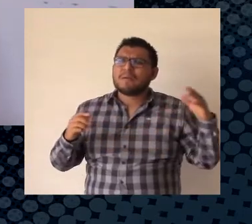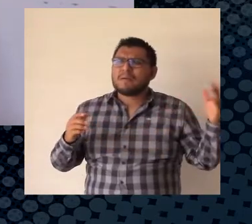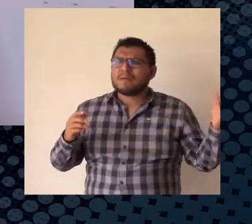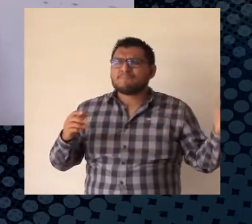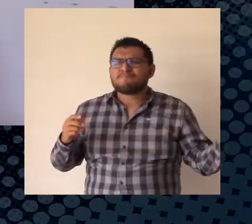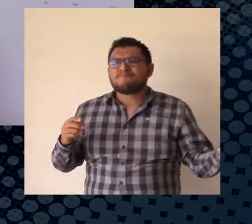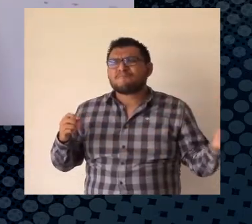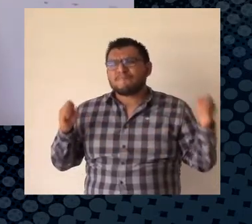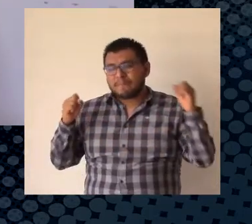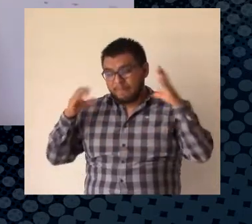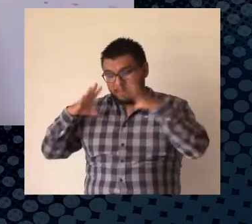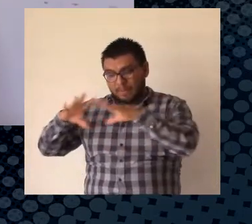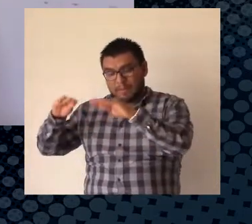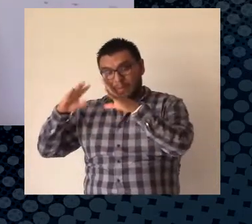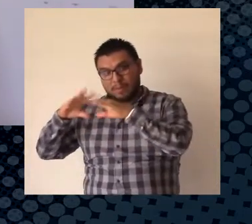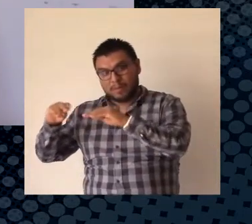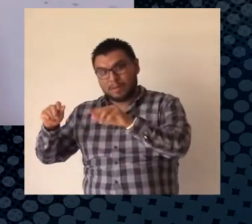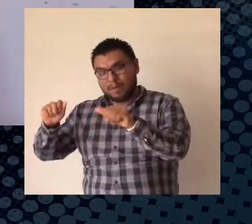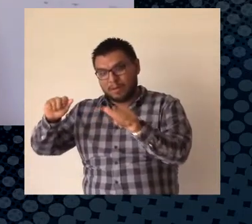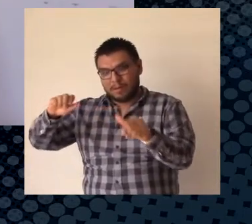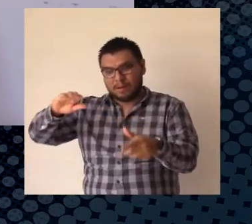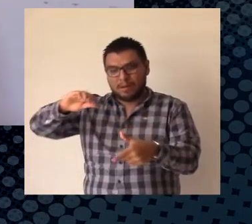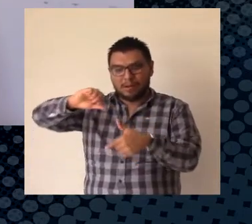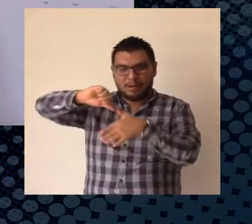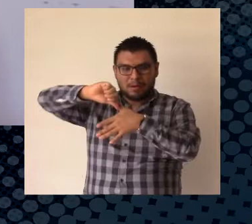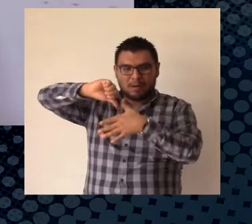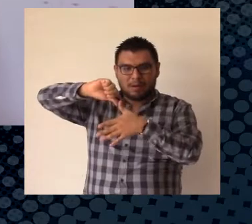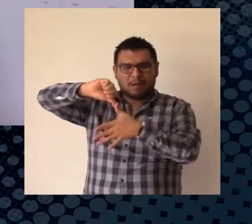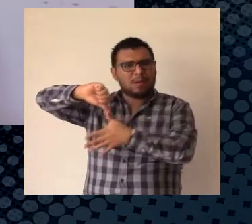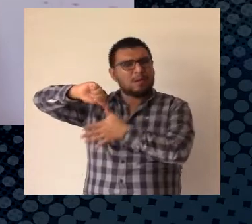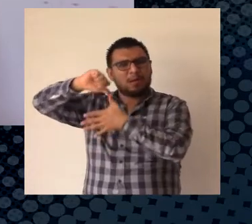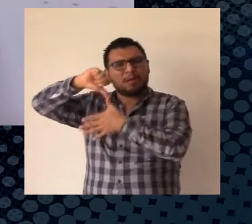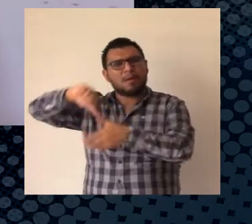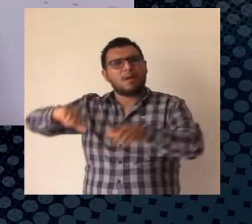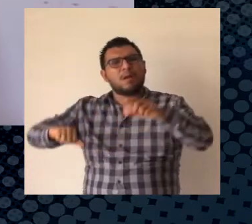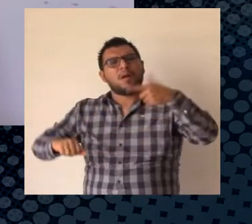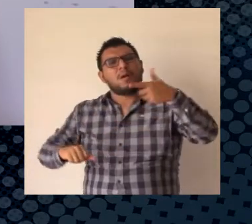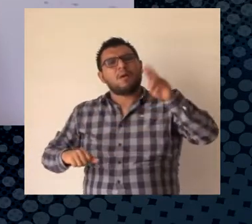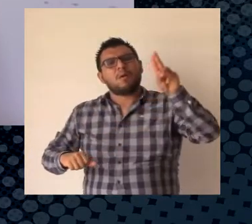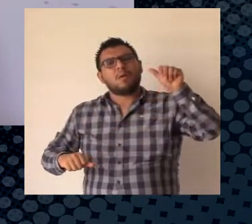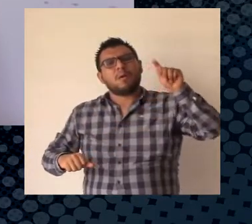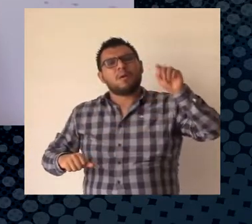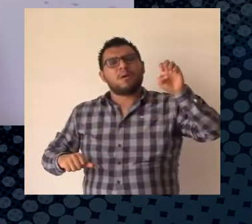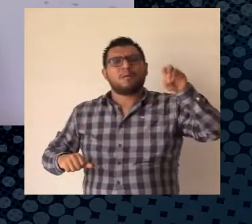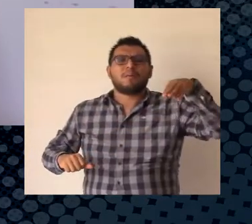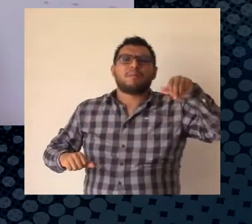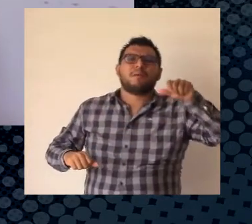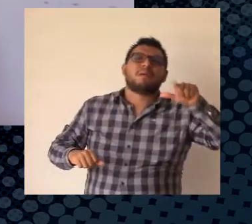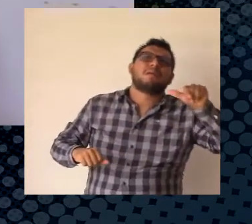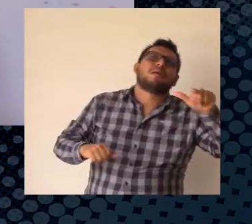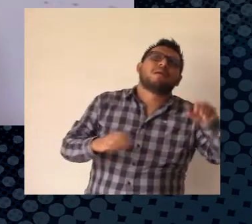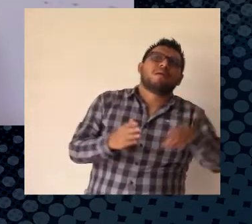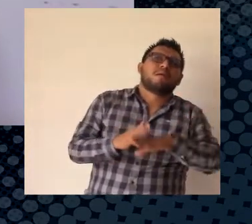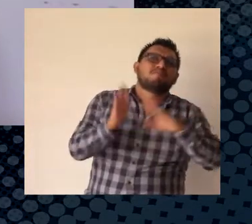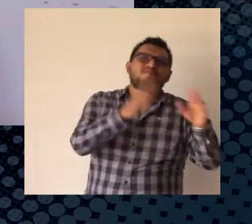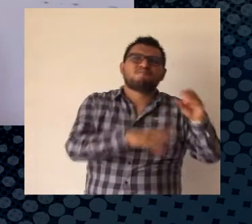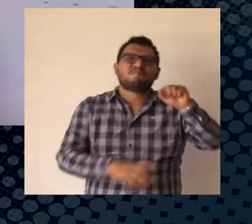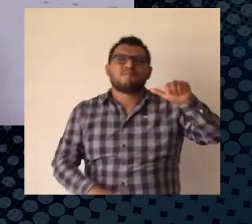Central. Así que estuve presentando el curso en Guatemala, en El Salvador, en Honduras, Costa Rica, Nicaragua y hasta